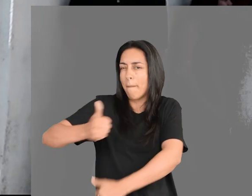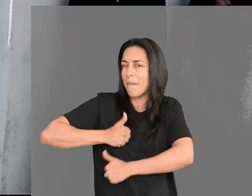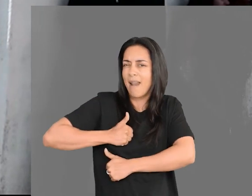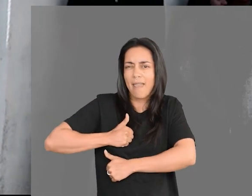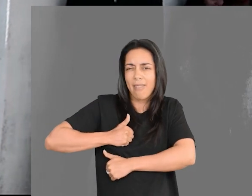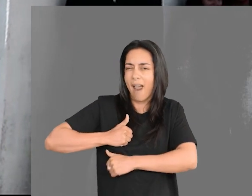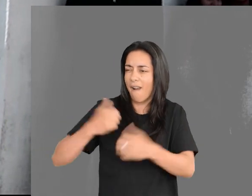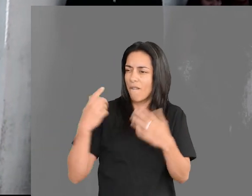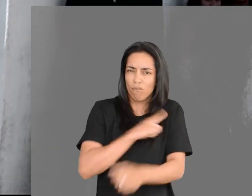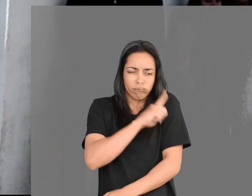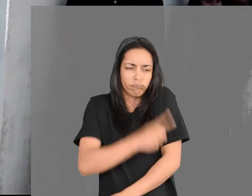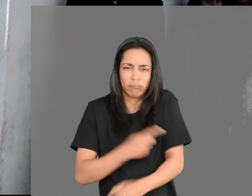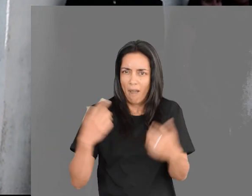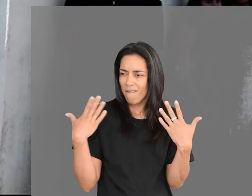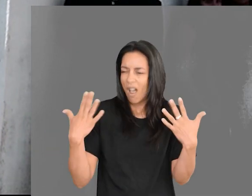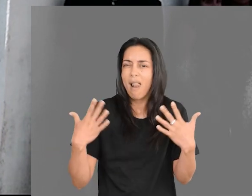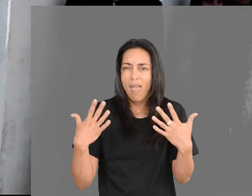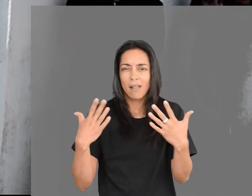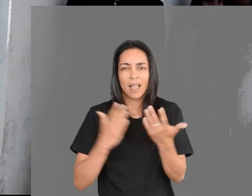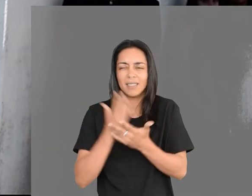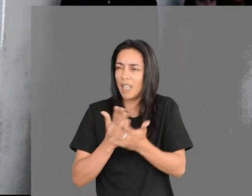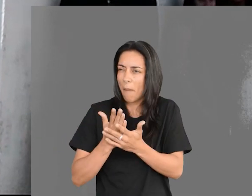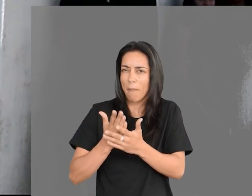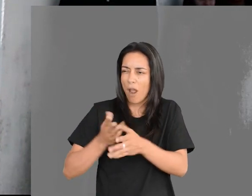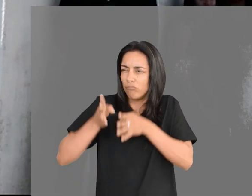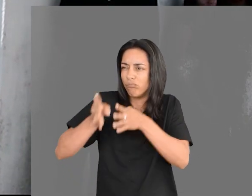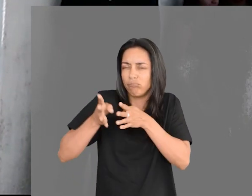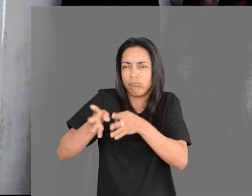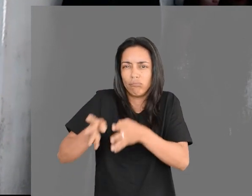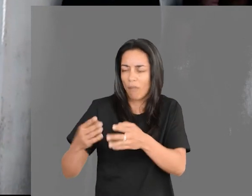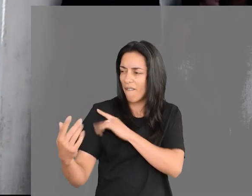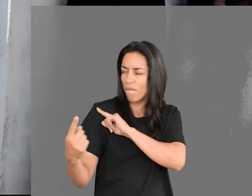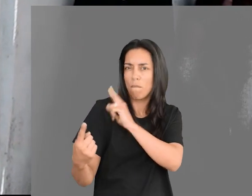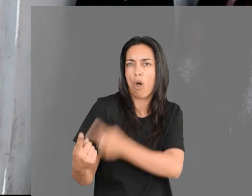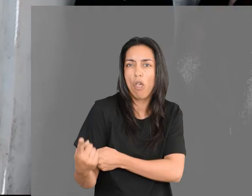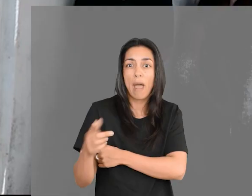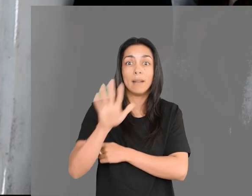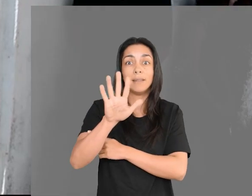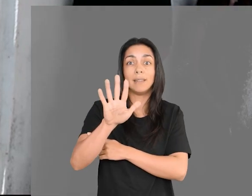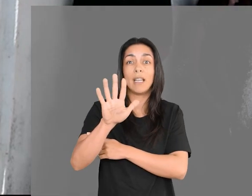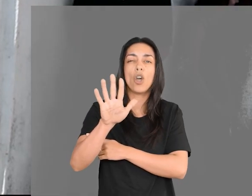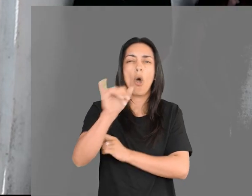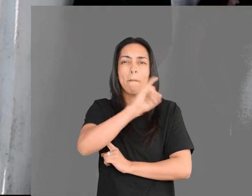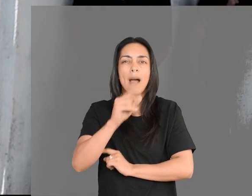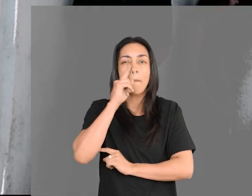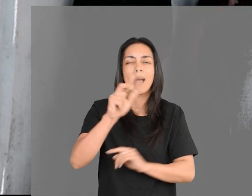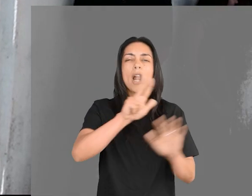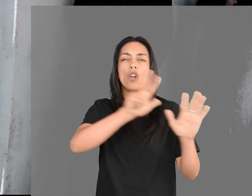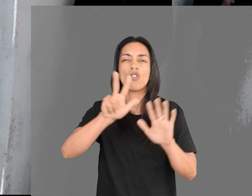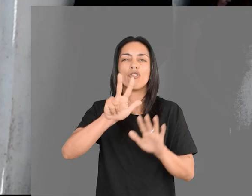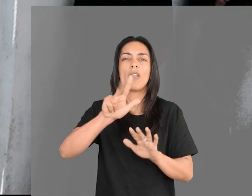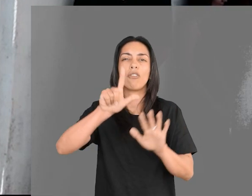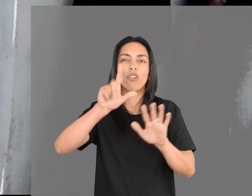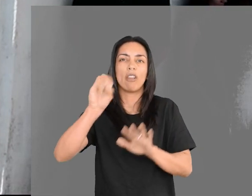sangre fría durante los combates. El 5 de marzo de 1870, en el cruce del río Uruguay, por parte de